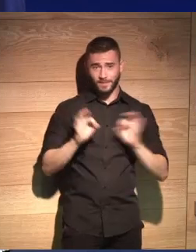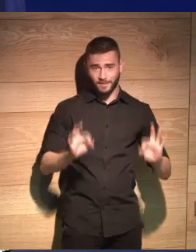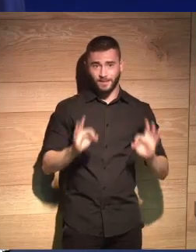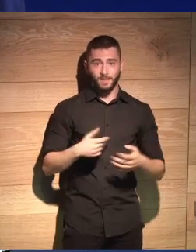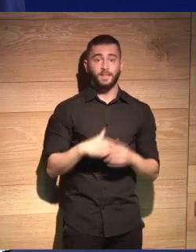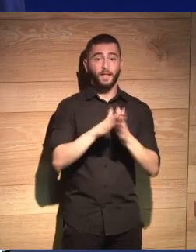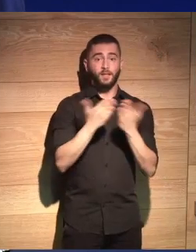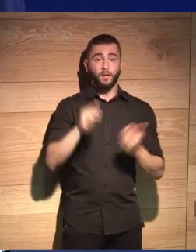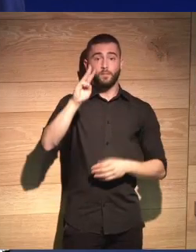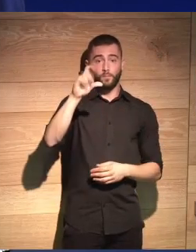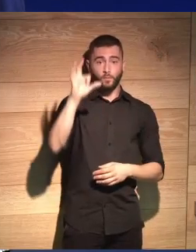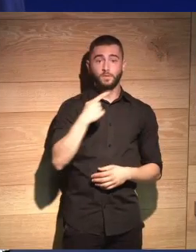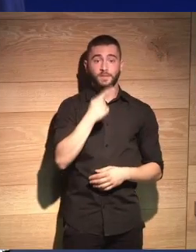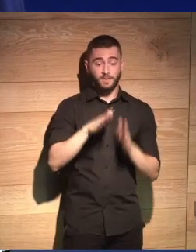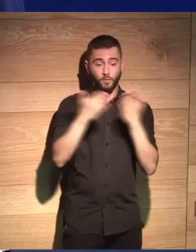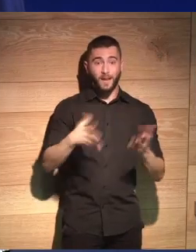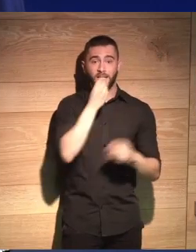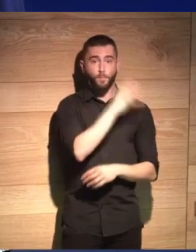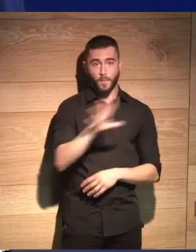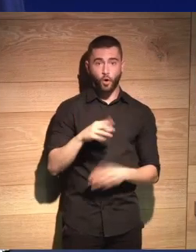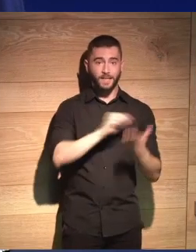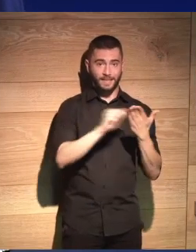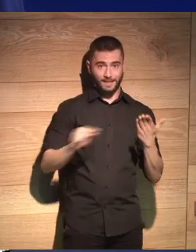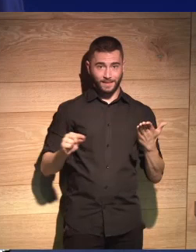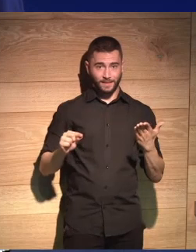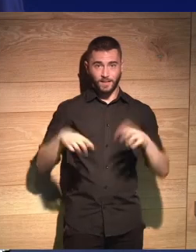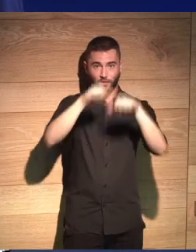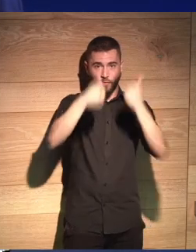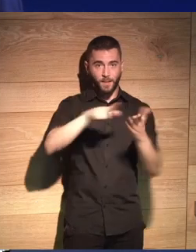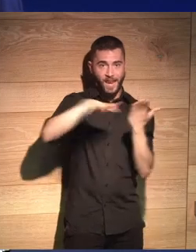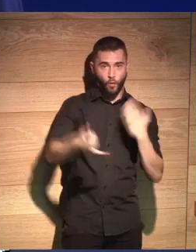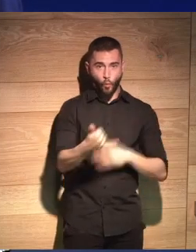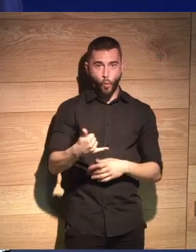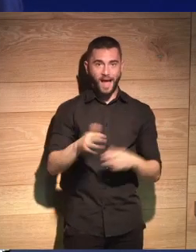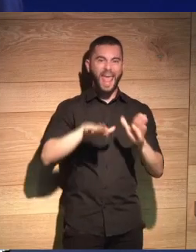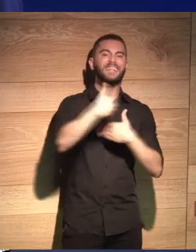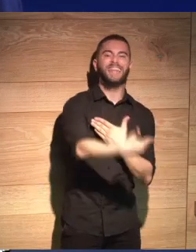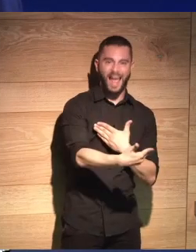mejores novelas están escritas como en un lenguaje extranjero.